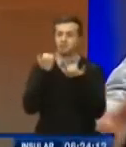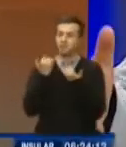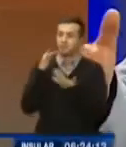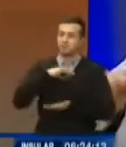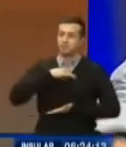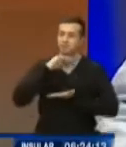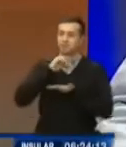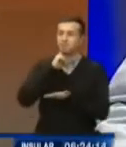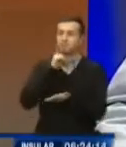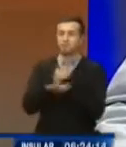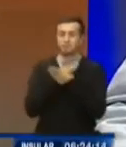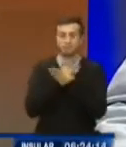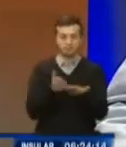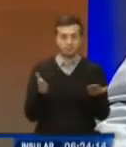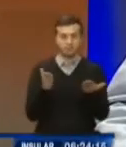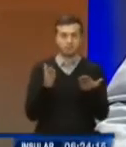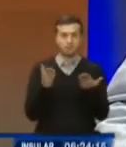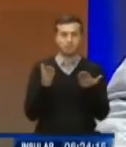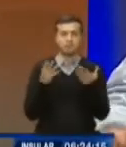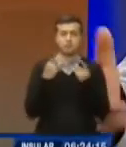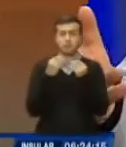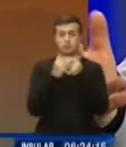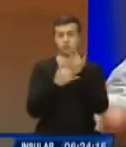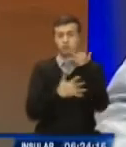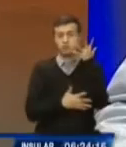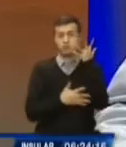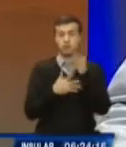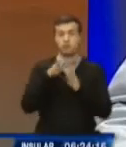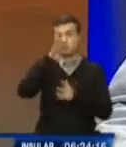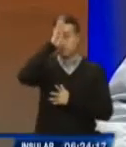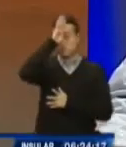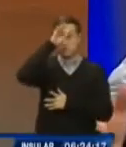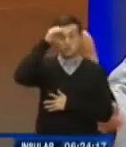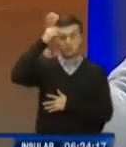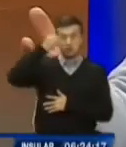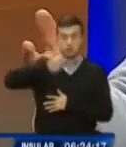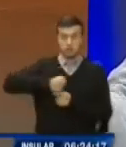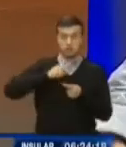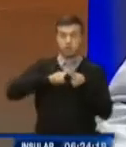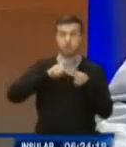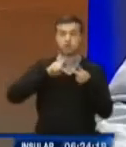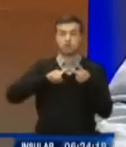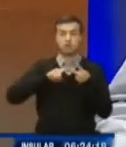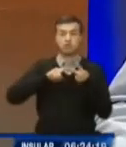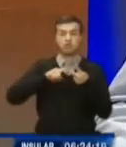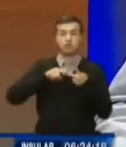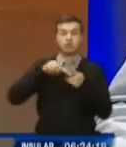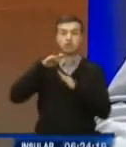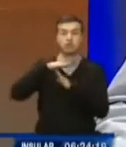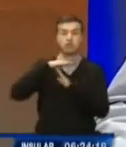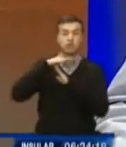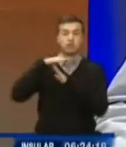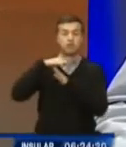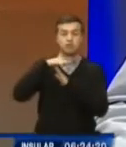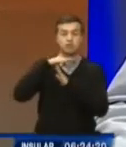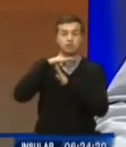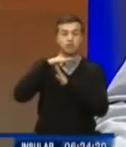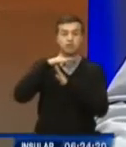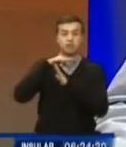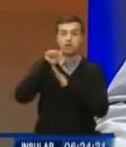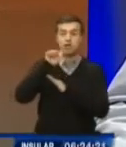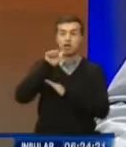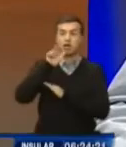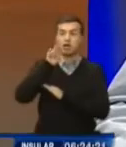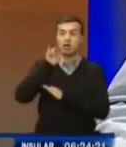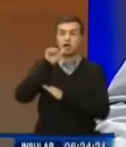en la cual están personalidades de la talla del papá francisco el premio nobel de la paz arias